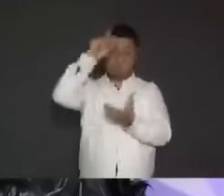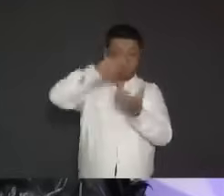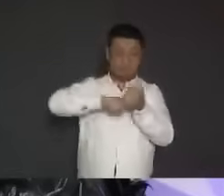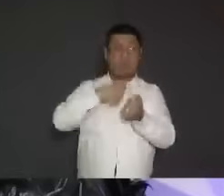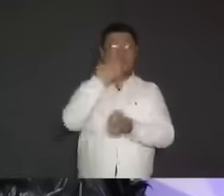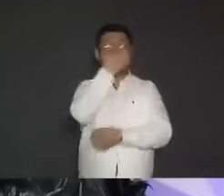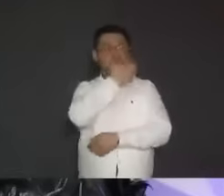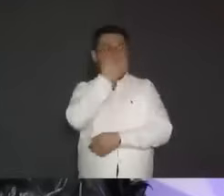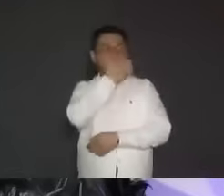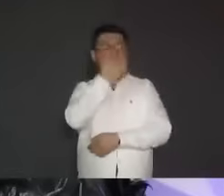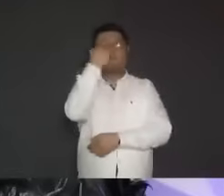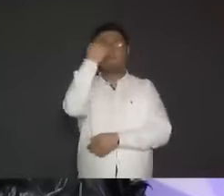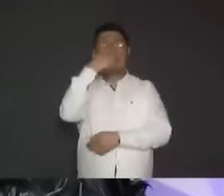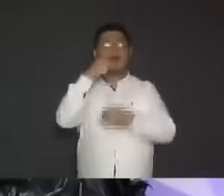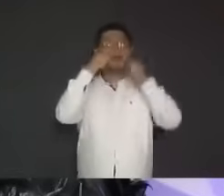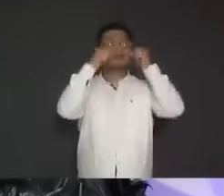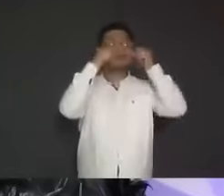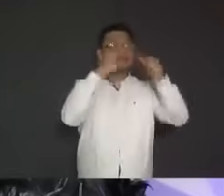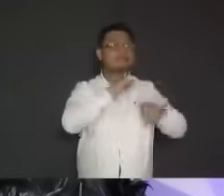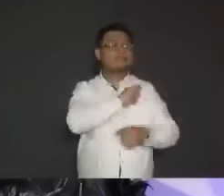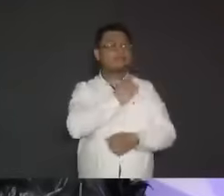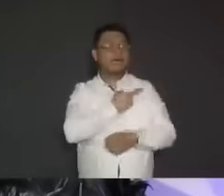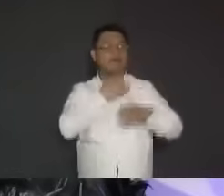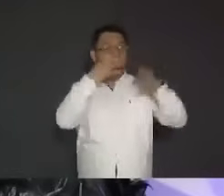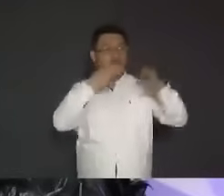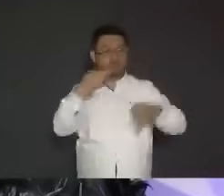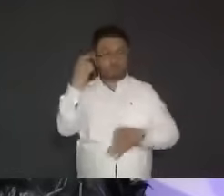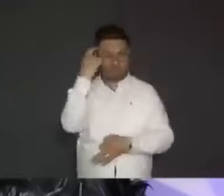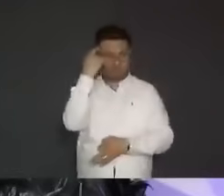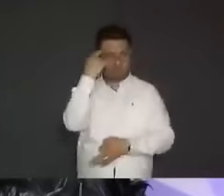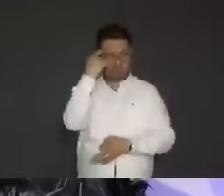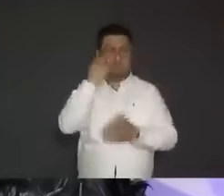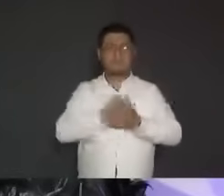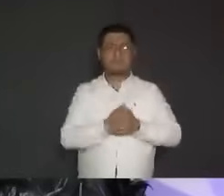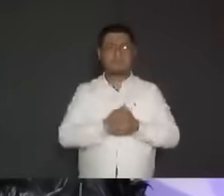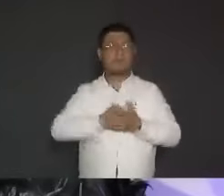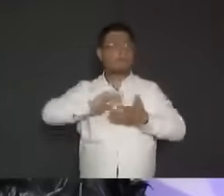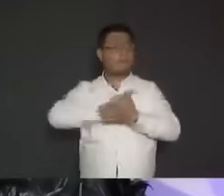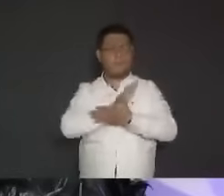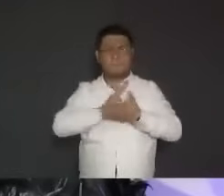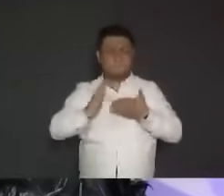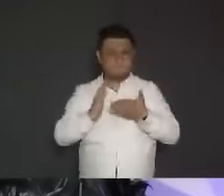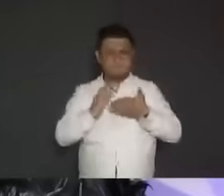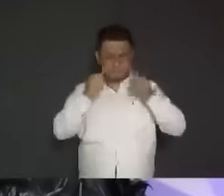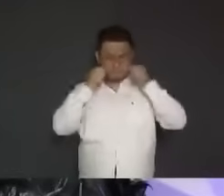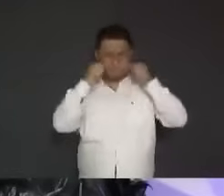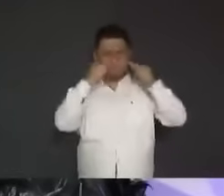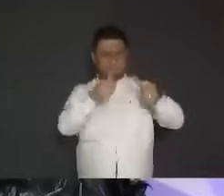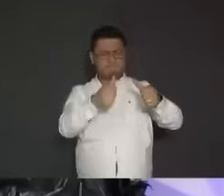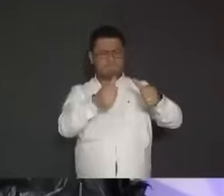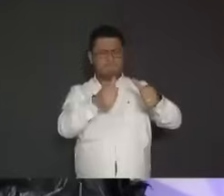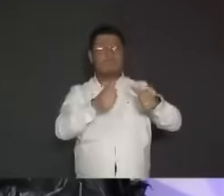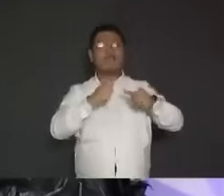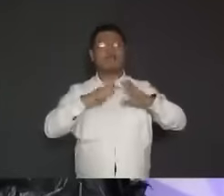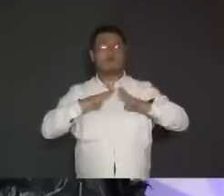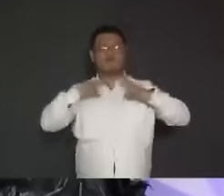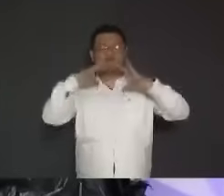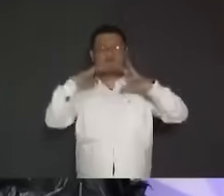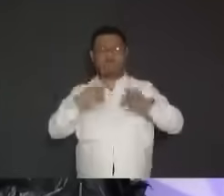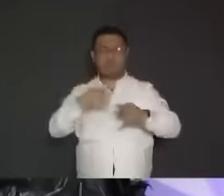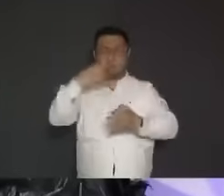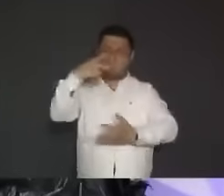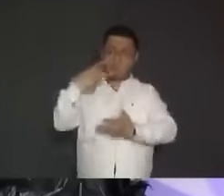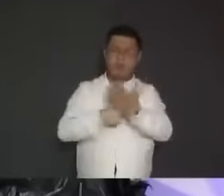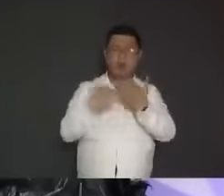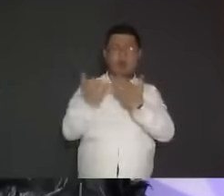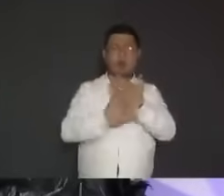la salud emocional y mental. Además, vamos a llevar a cabo un programa especial